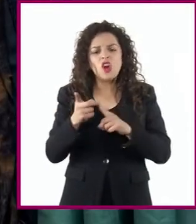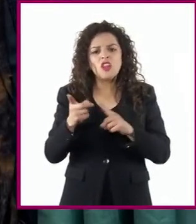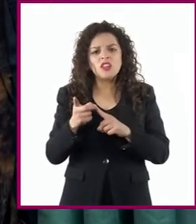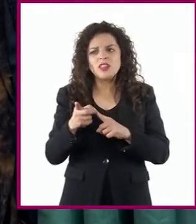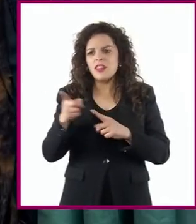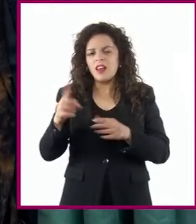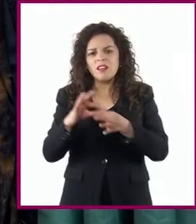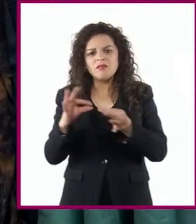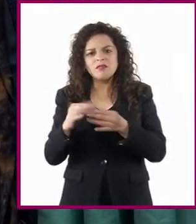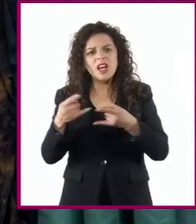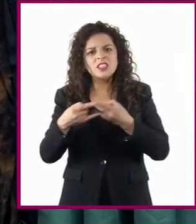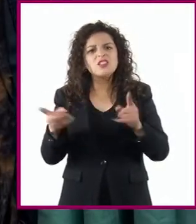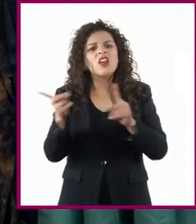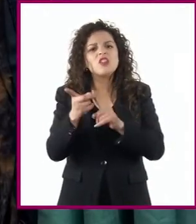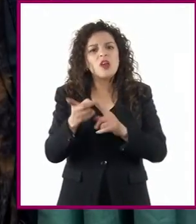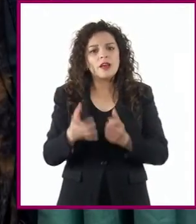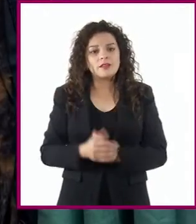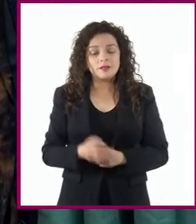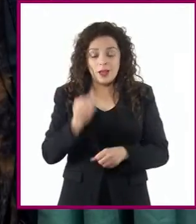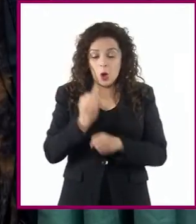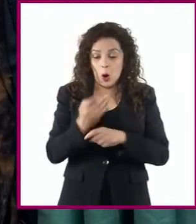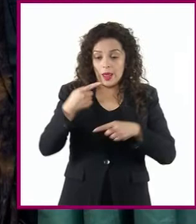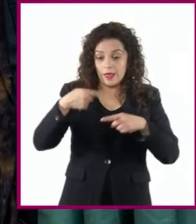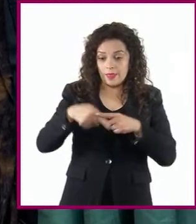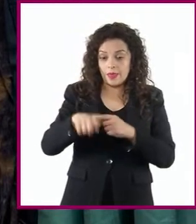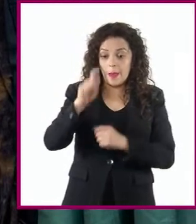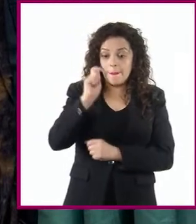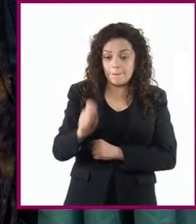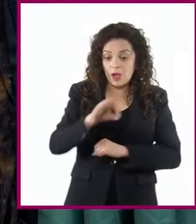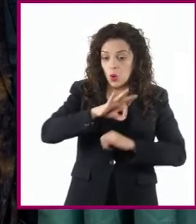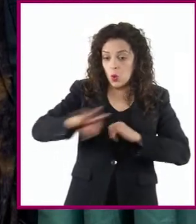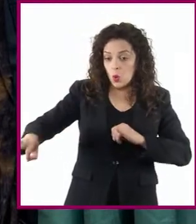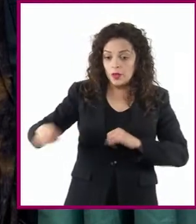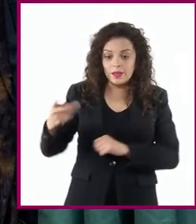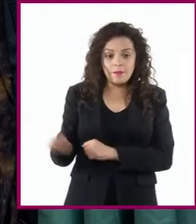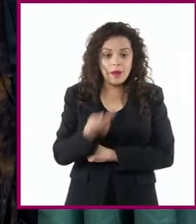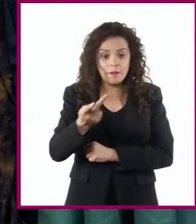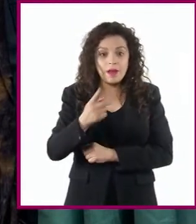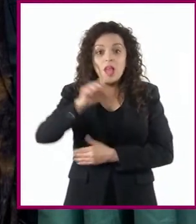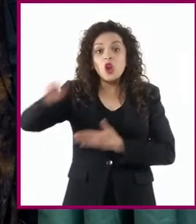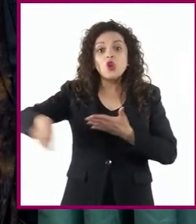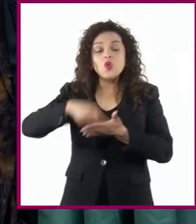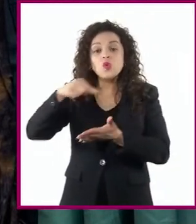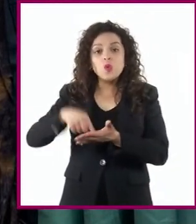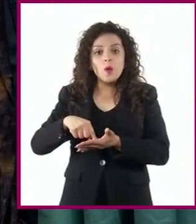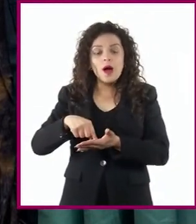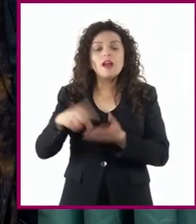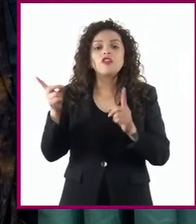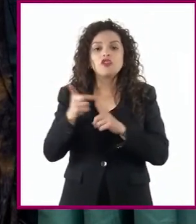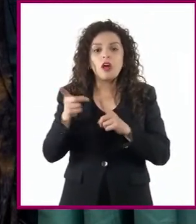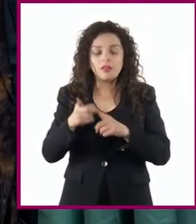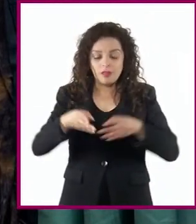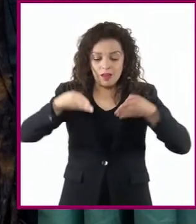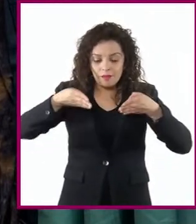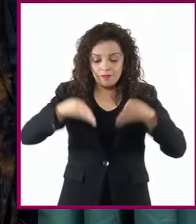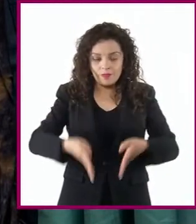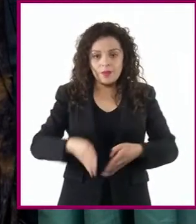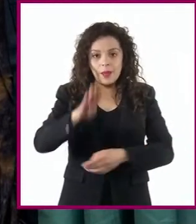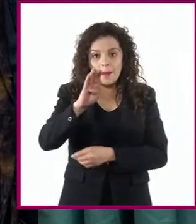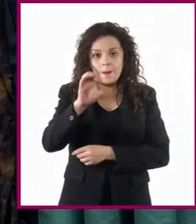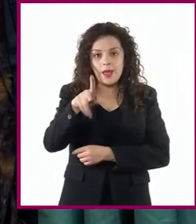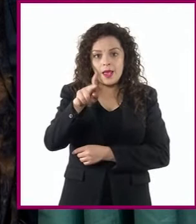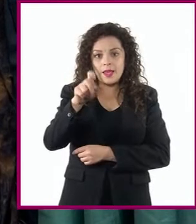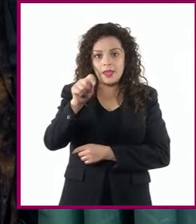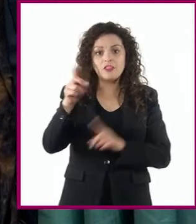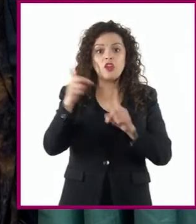contestar juntos, comenzando por la pregunta final. El lugar es la tumba de Beckett, en la catedral.